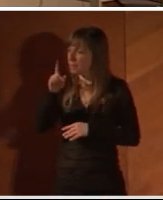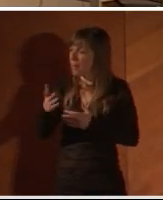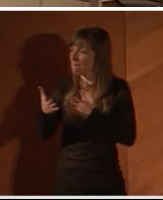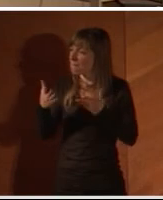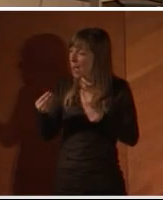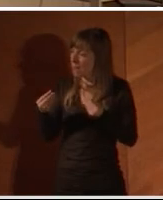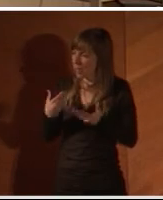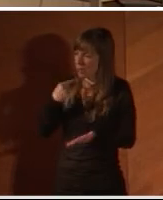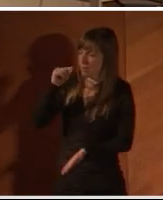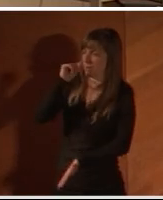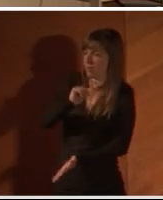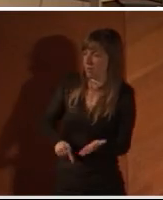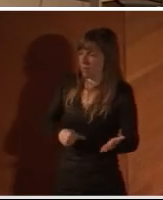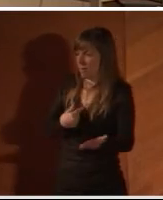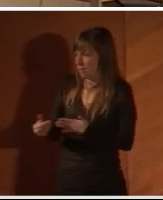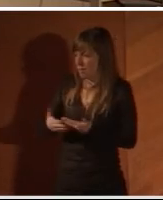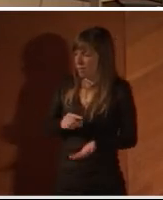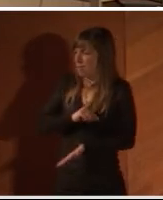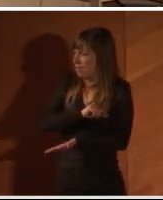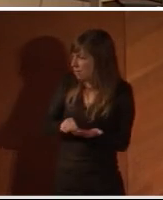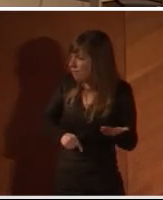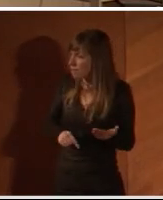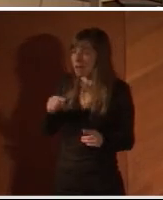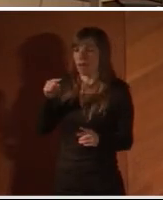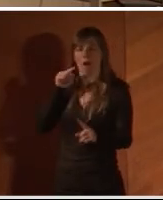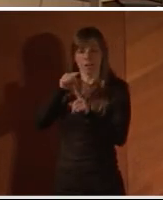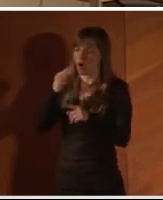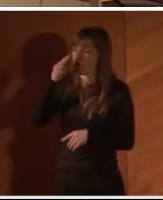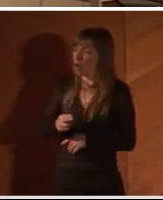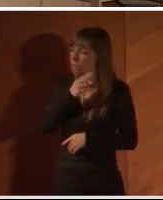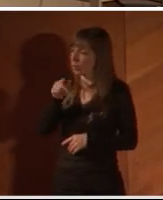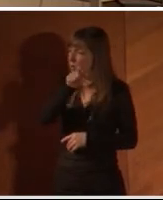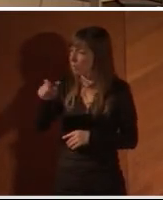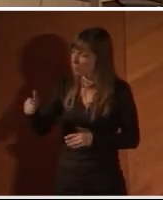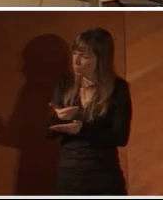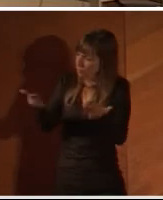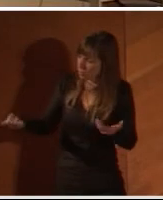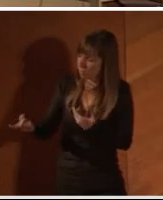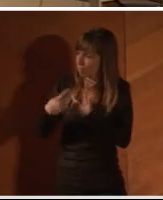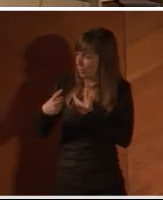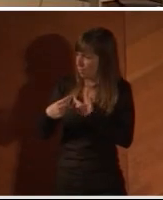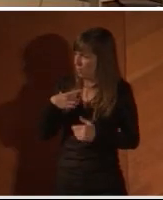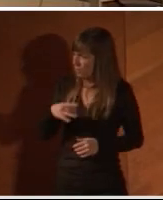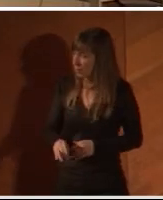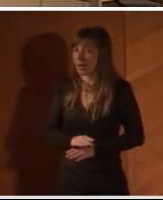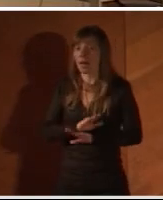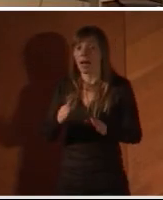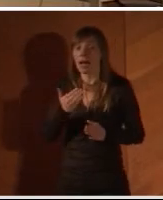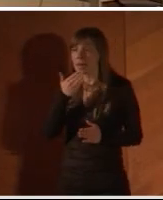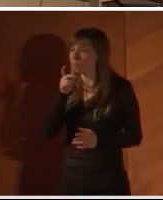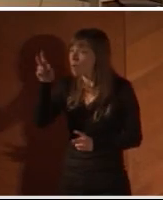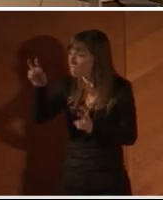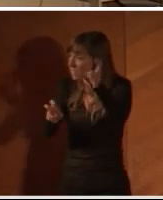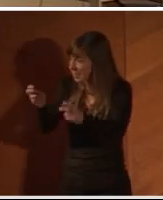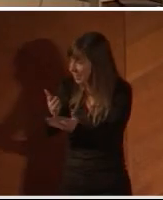para dar a la ciudadanía la oportunidad de participar en la política local. Muchísimas gracias a todos los que habéis venido hasta